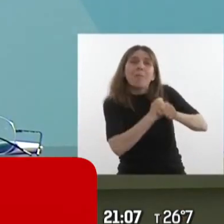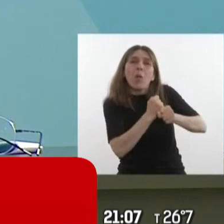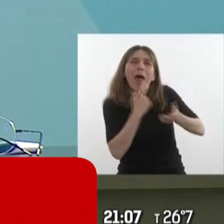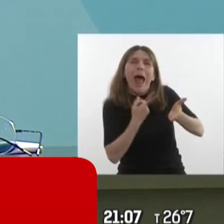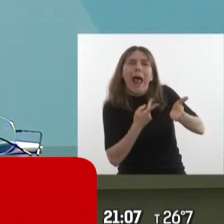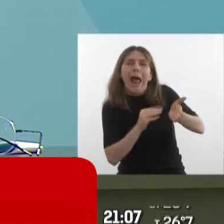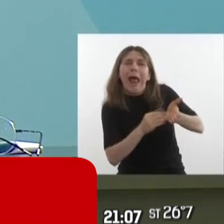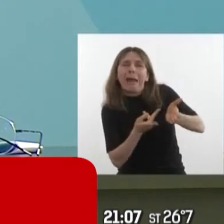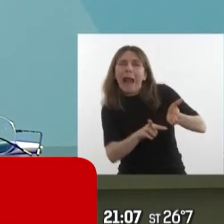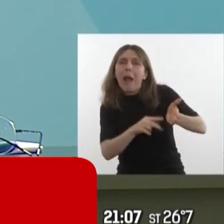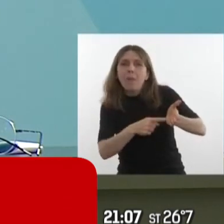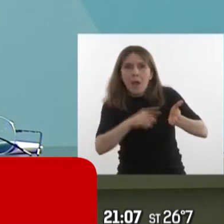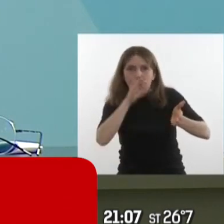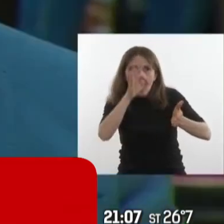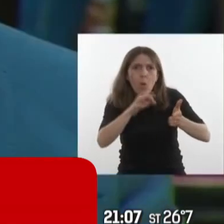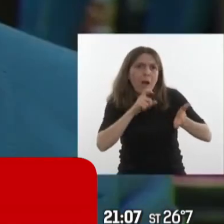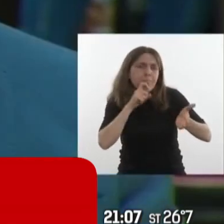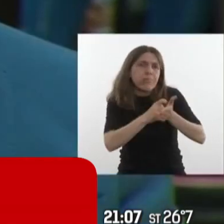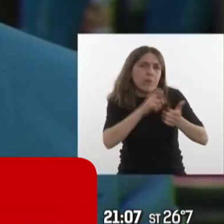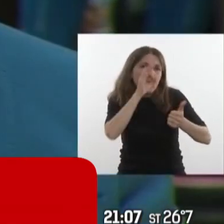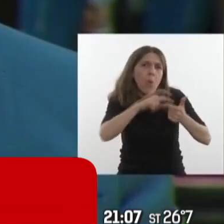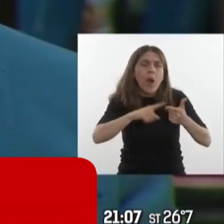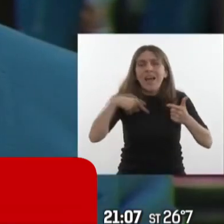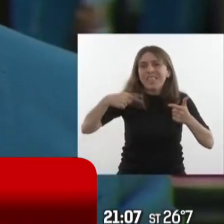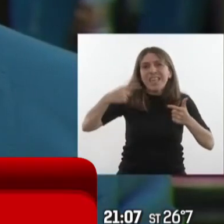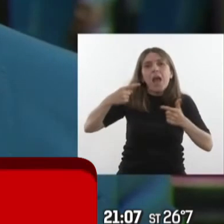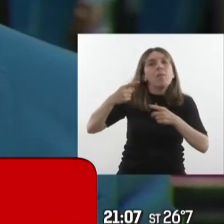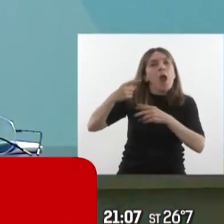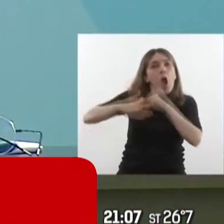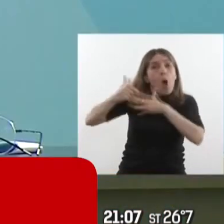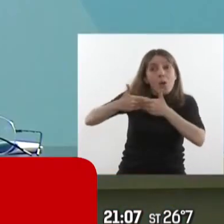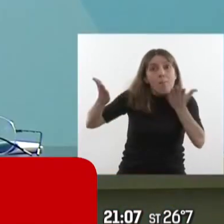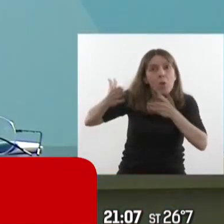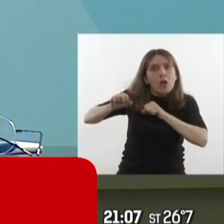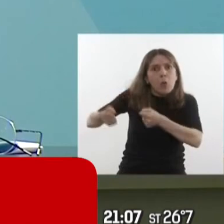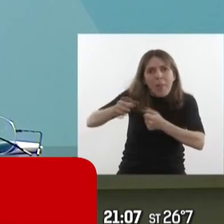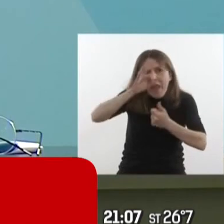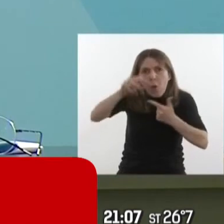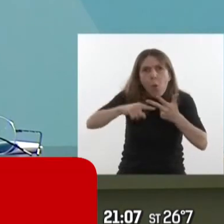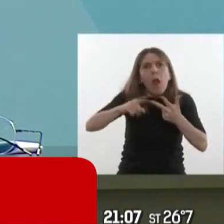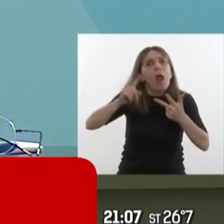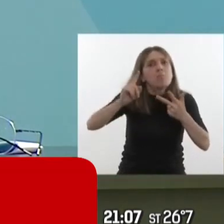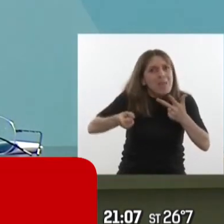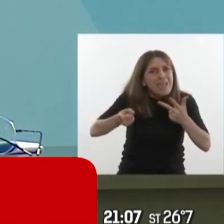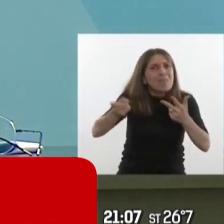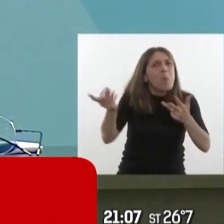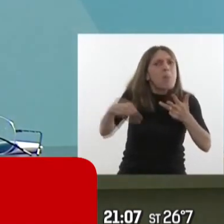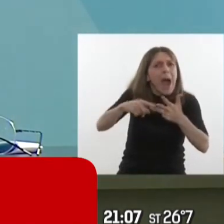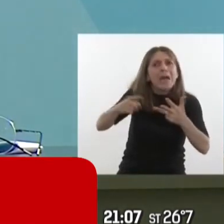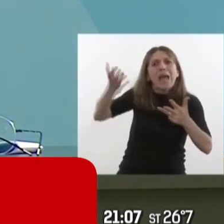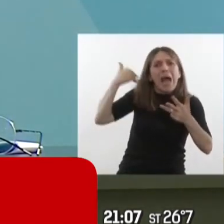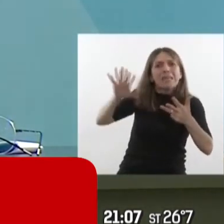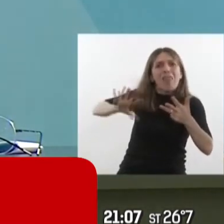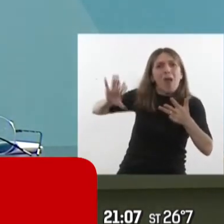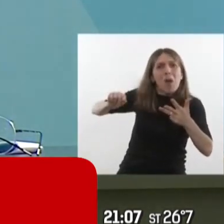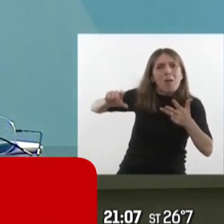nunca dejamos de eliminar la obra pública, es más, pagamos las deudas que nos dejaron y volvemos a poner la obra